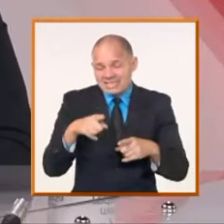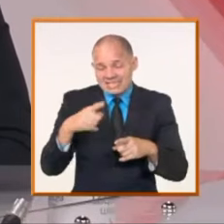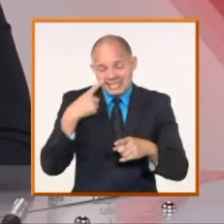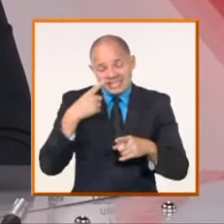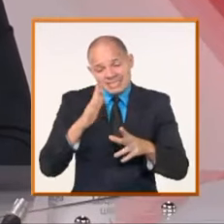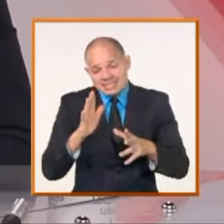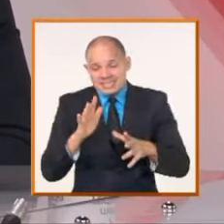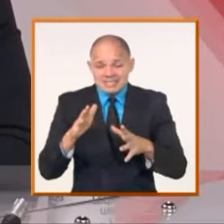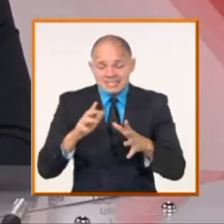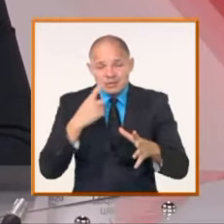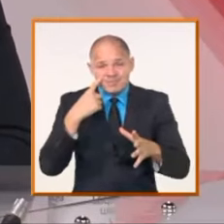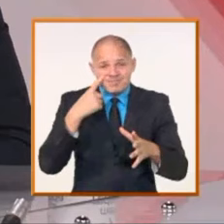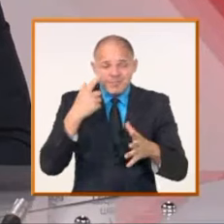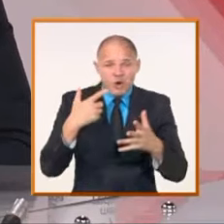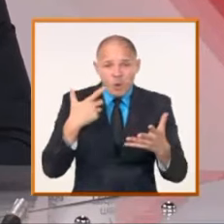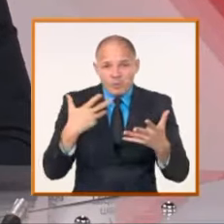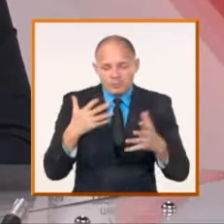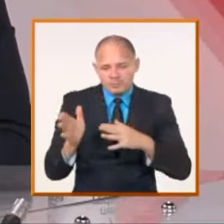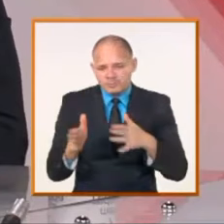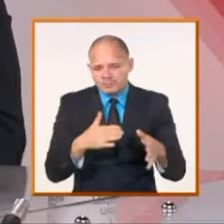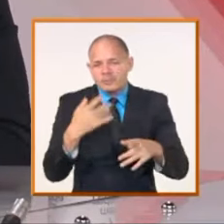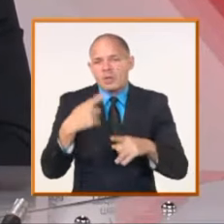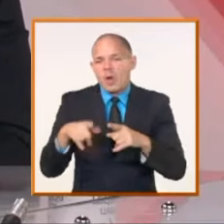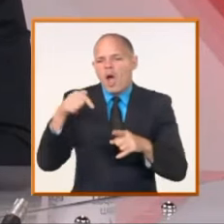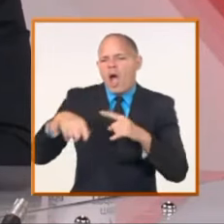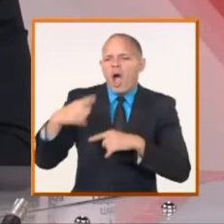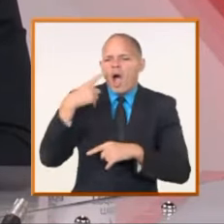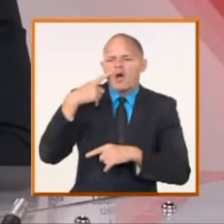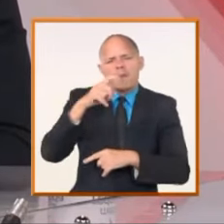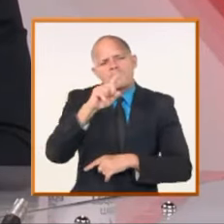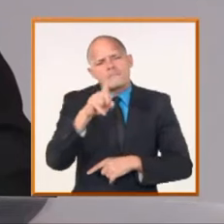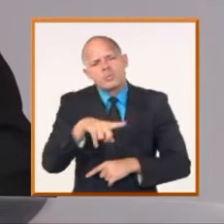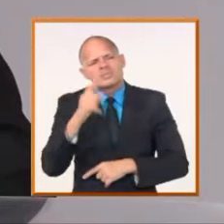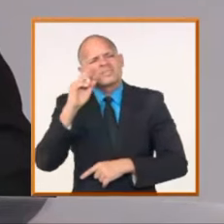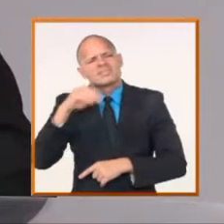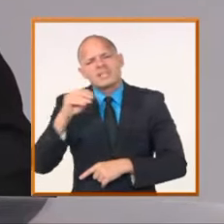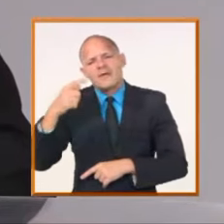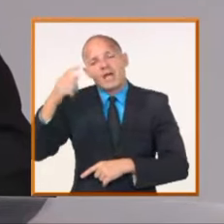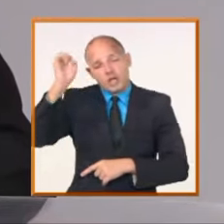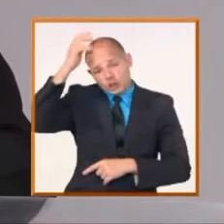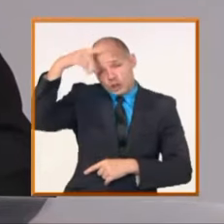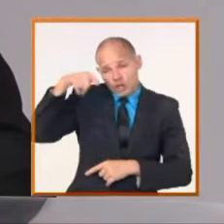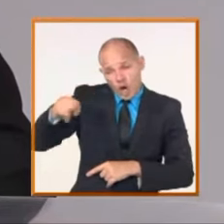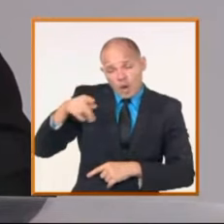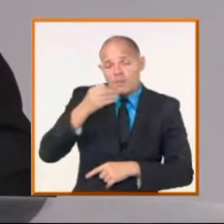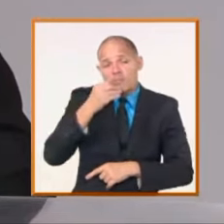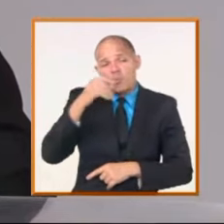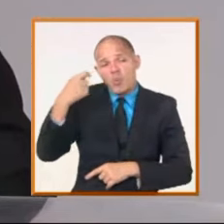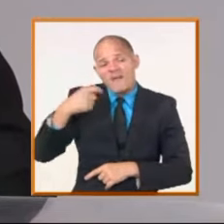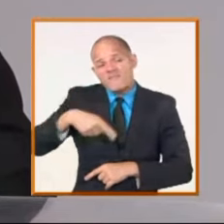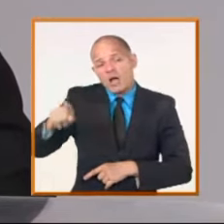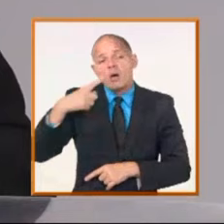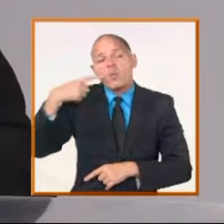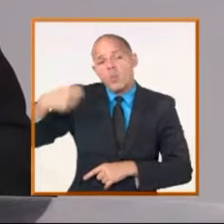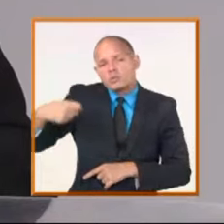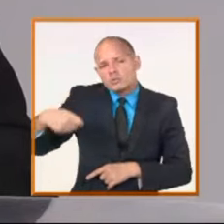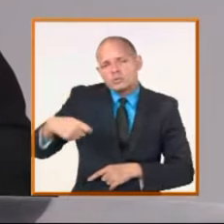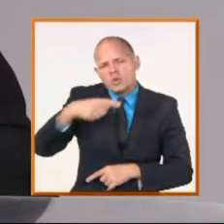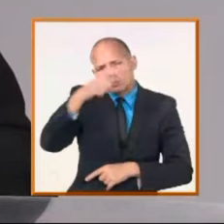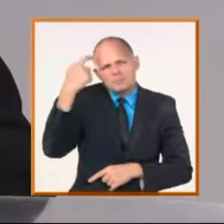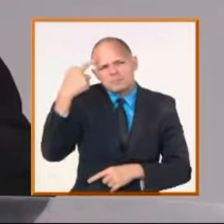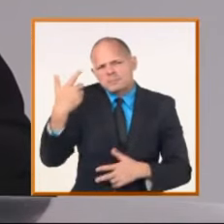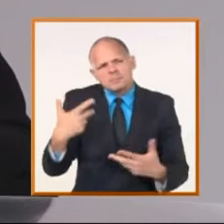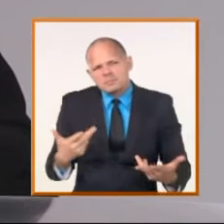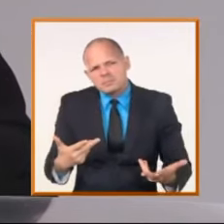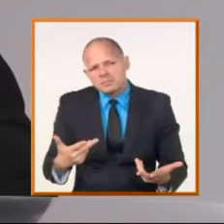¿Qué perspectiva le ves a eso? ¿Crees que por ahí puede ser un pase de cuentas? Pase de cuentas contra Trump existe.